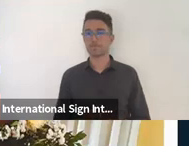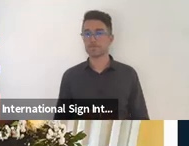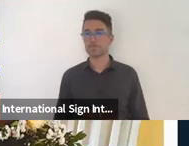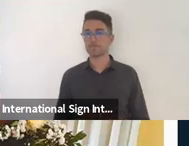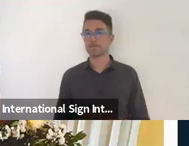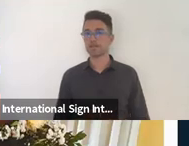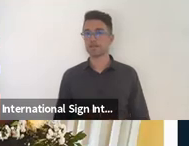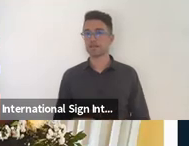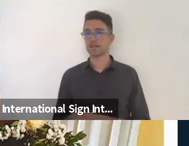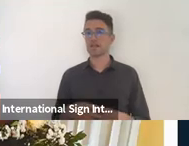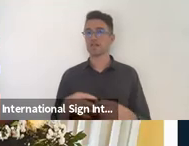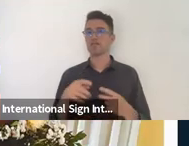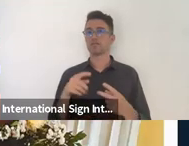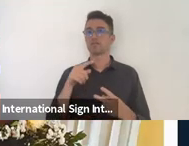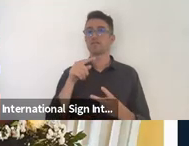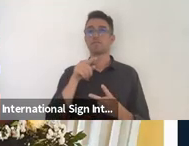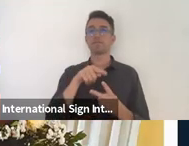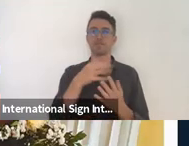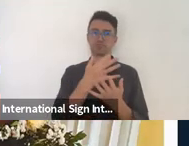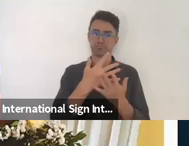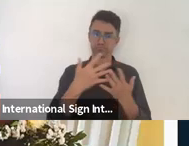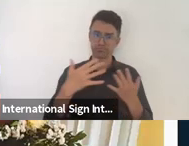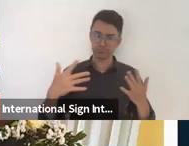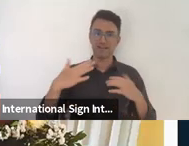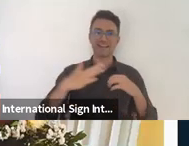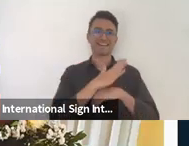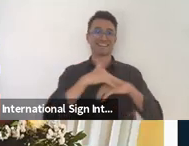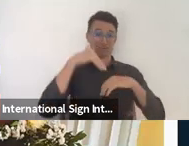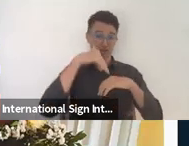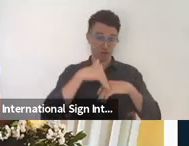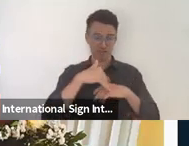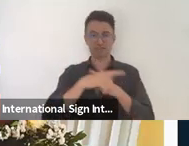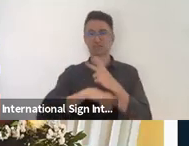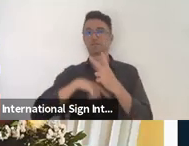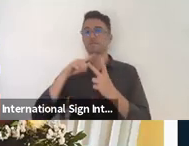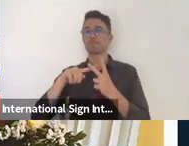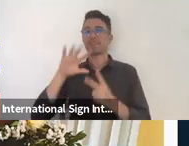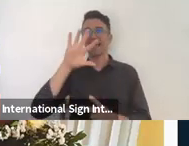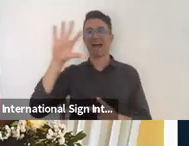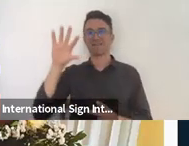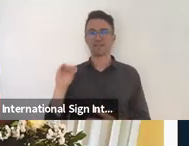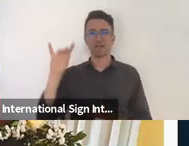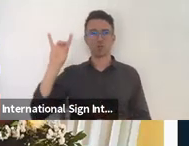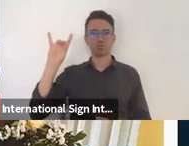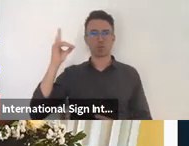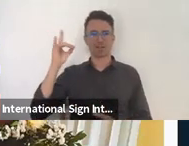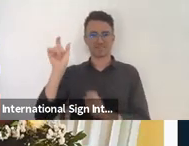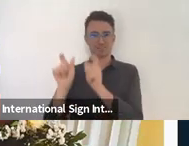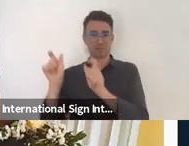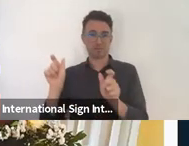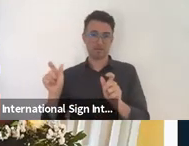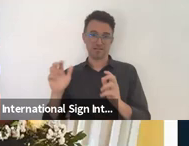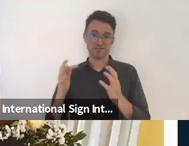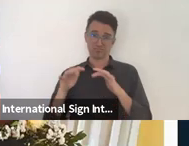Las problemáticas que enfrentamos la juventud indígena y afroboliviana en el área urbana cada vez más se